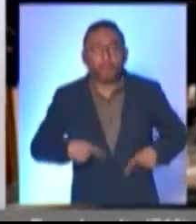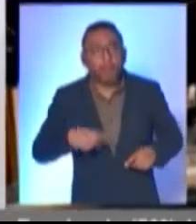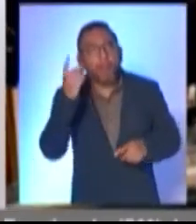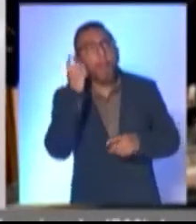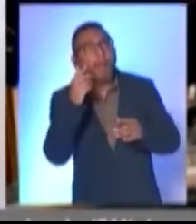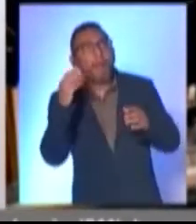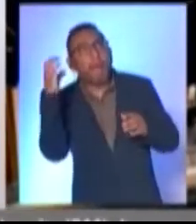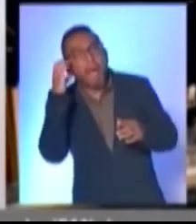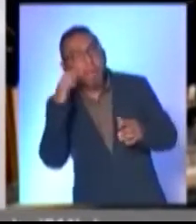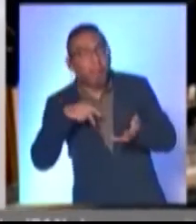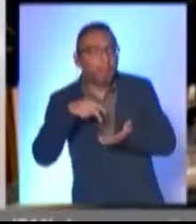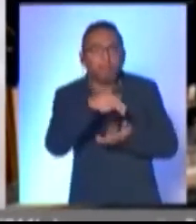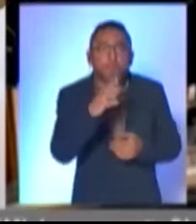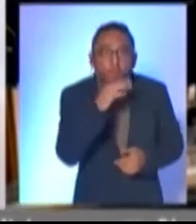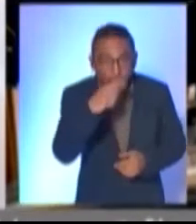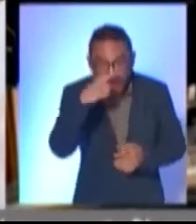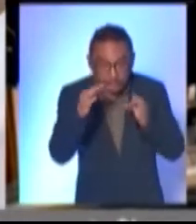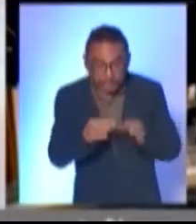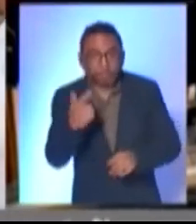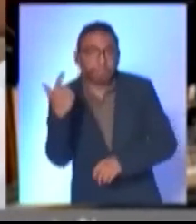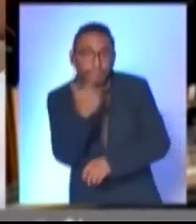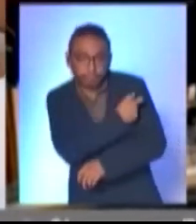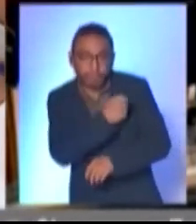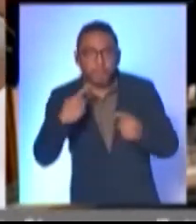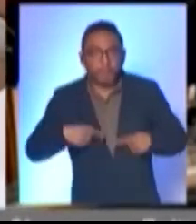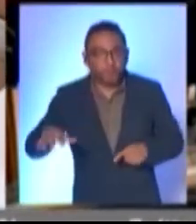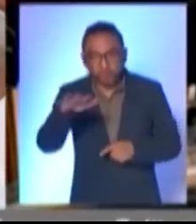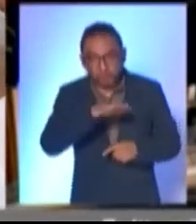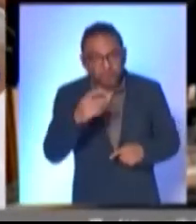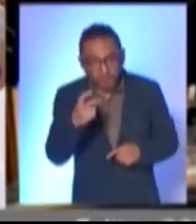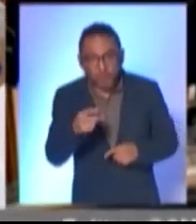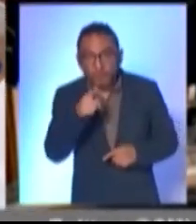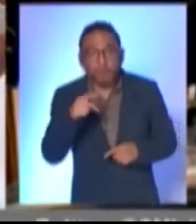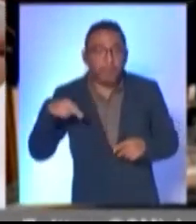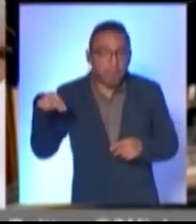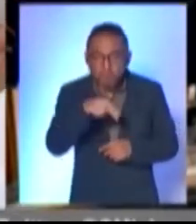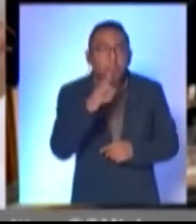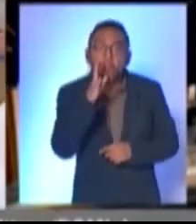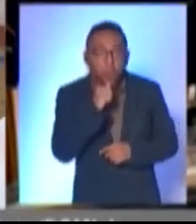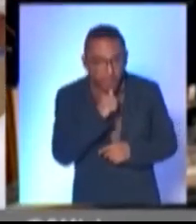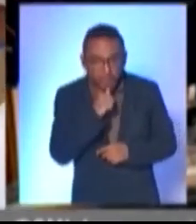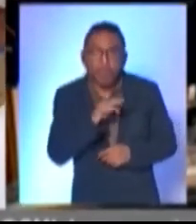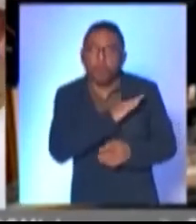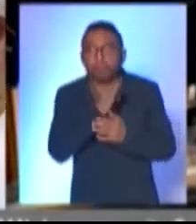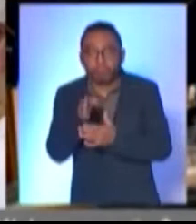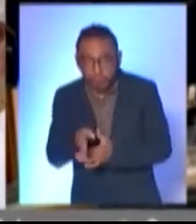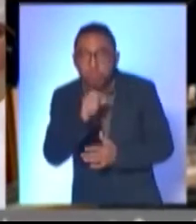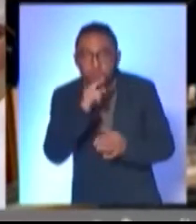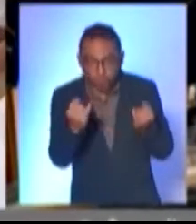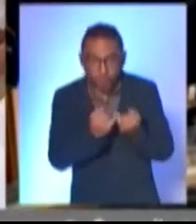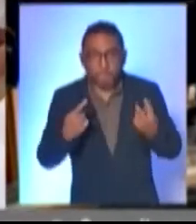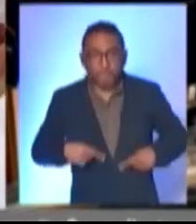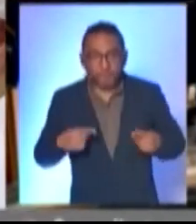para garantizar la inmunización a este sector de la población que no puede desplazarse. Asimismo, personal